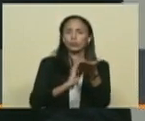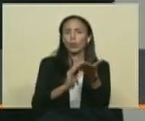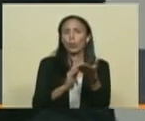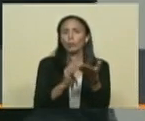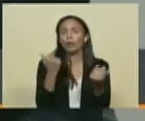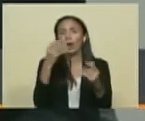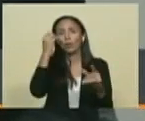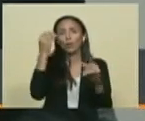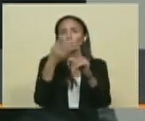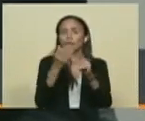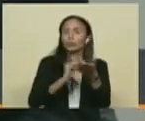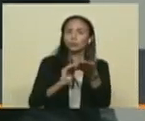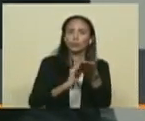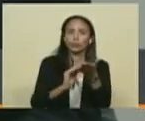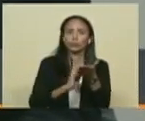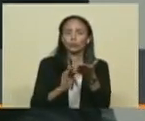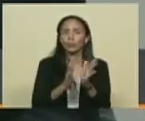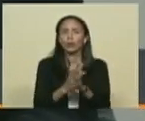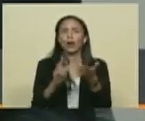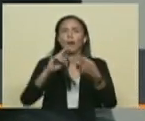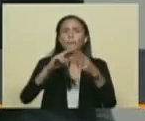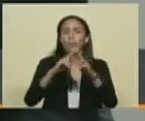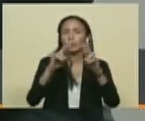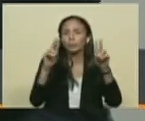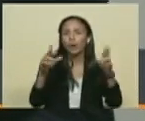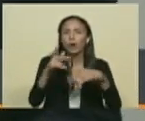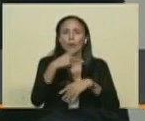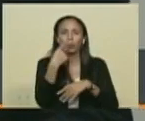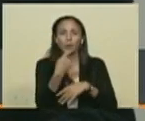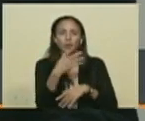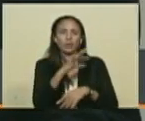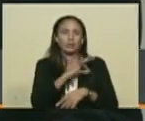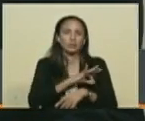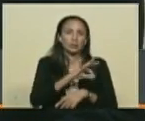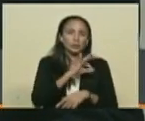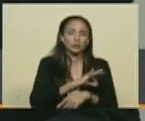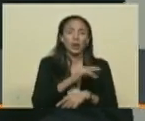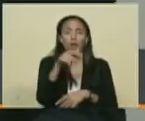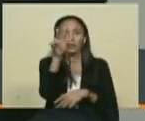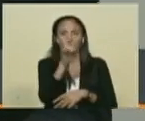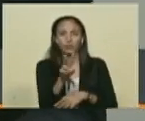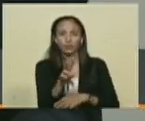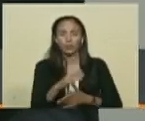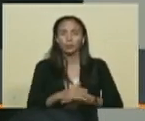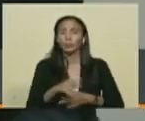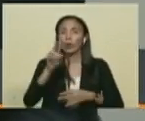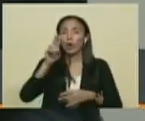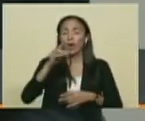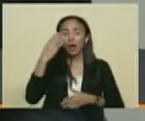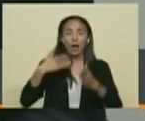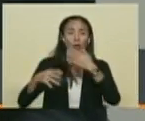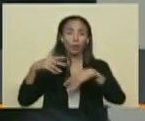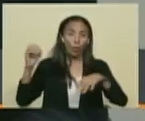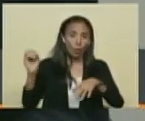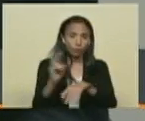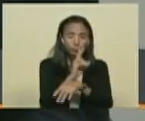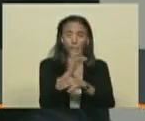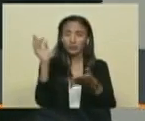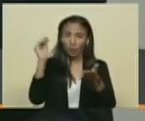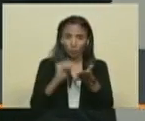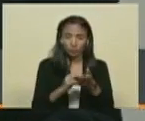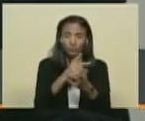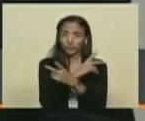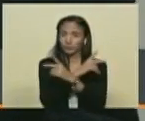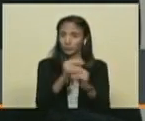como método para dirimir nuestros asuntos políticos y sociales en Venezuela. Nunca más la violencia.